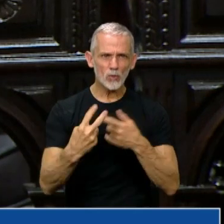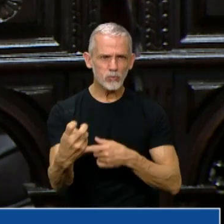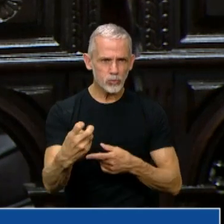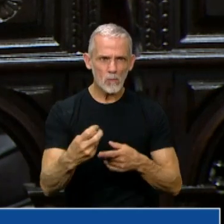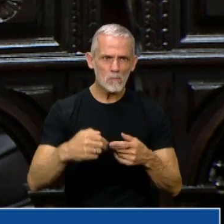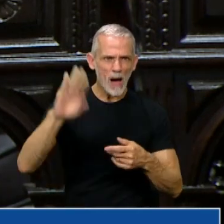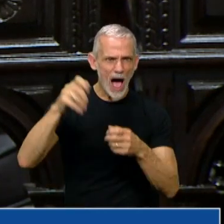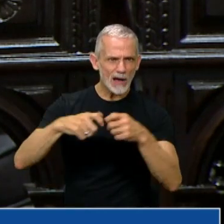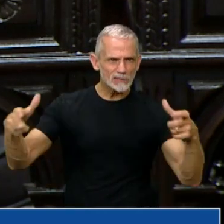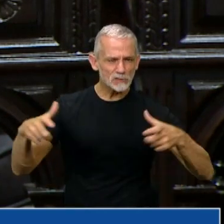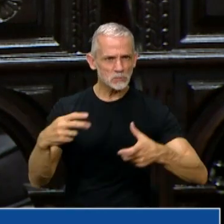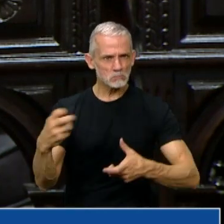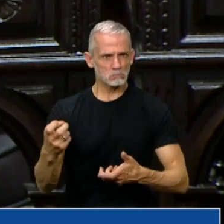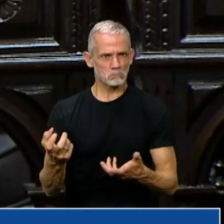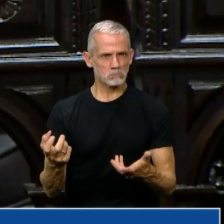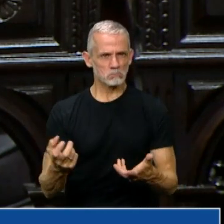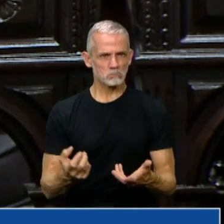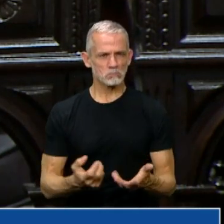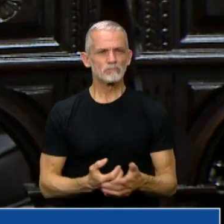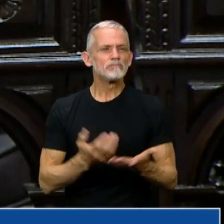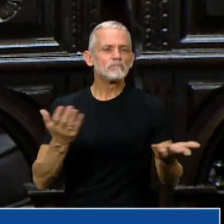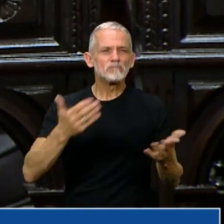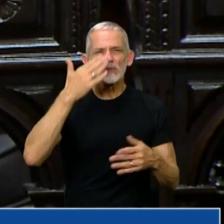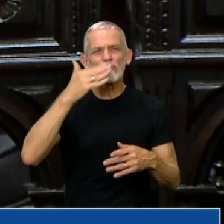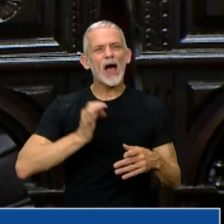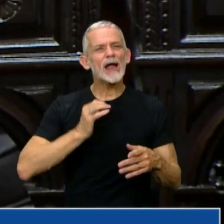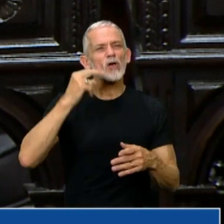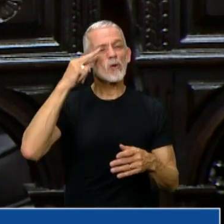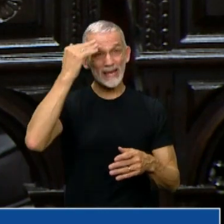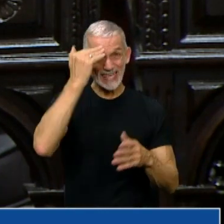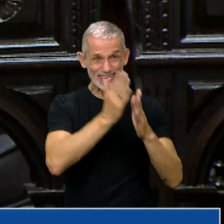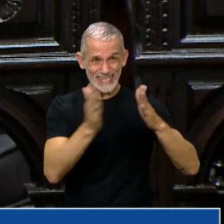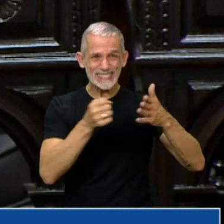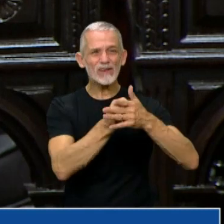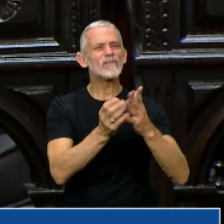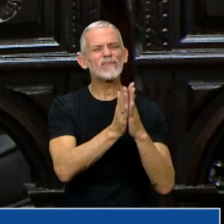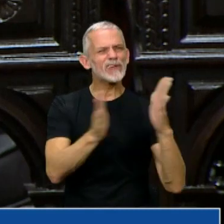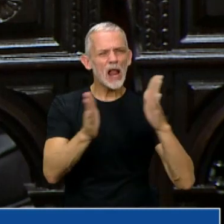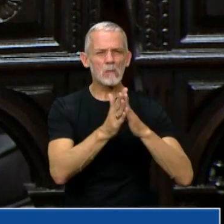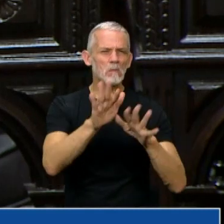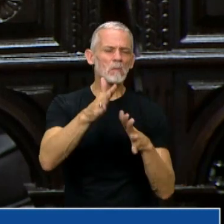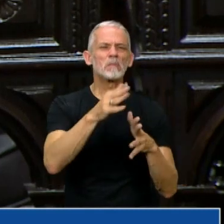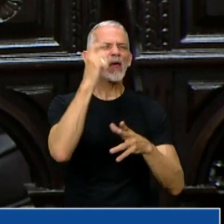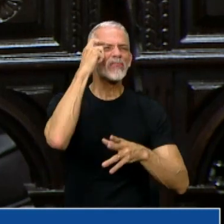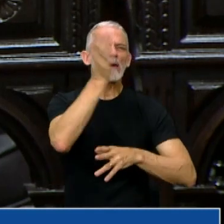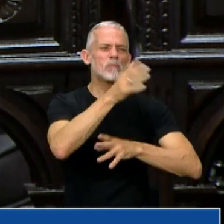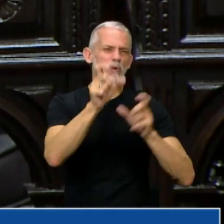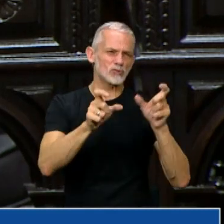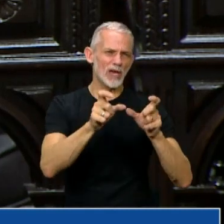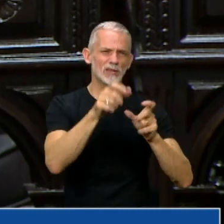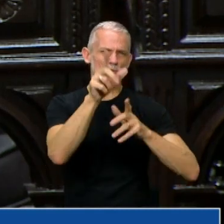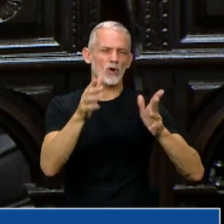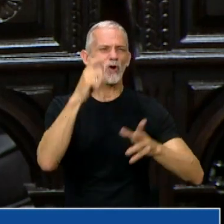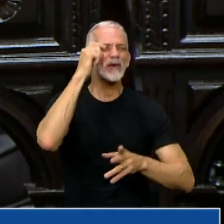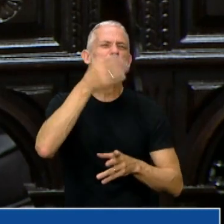trabajadoras alcanzados por el impuesto. A finales del 2015, el impuesto alcanzaba el 10% de los